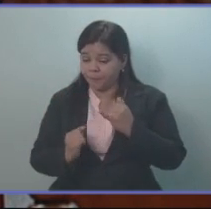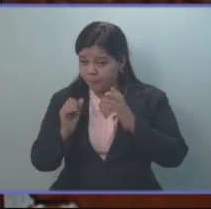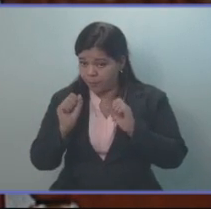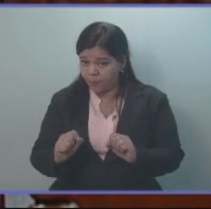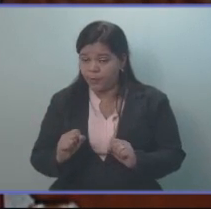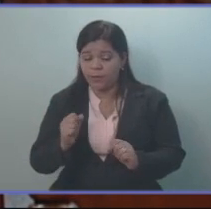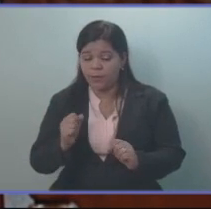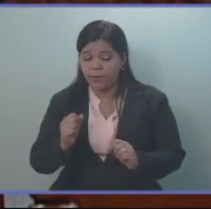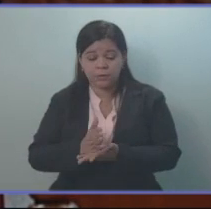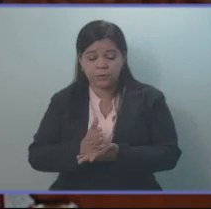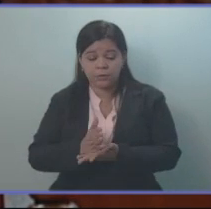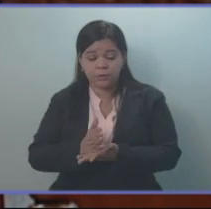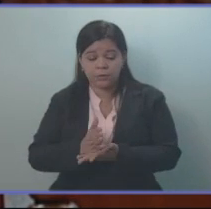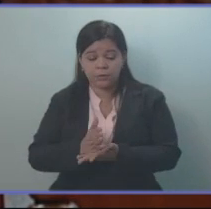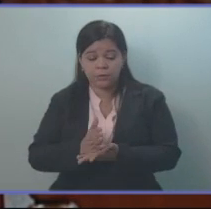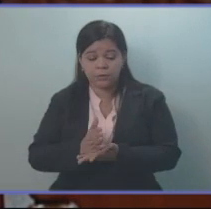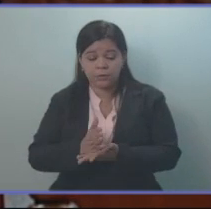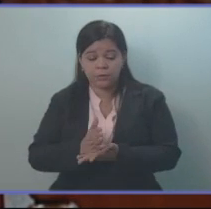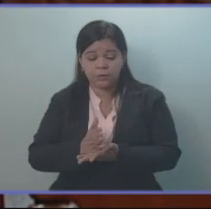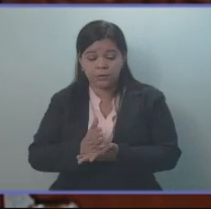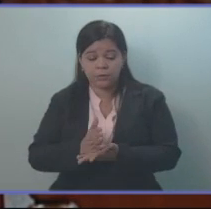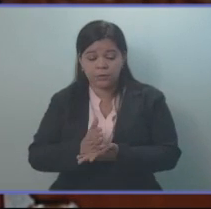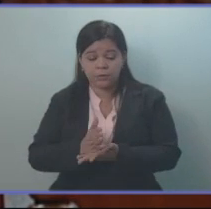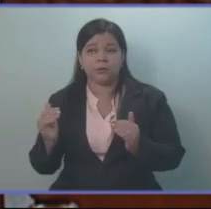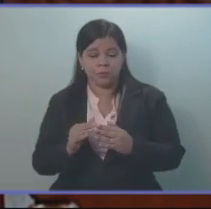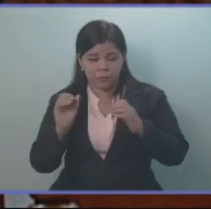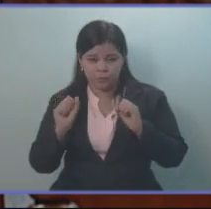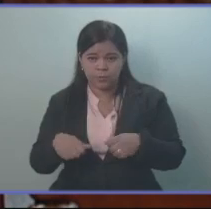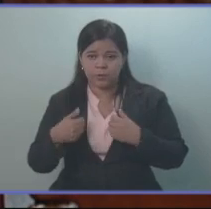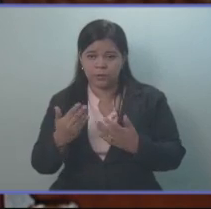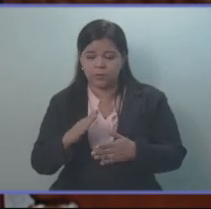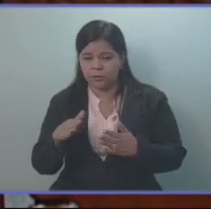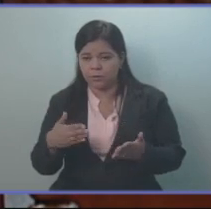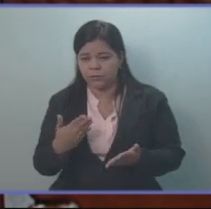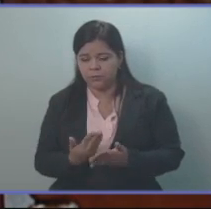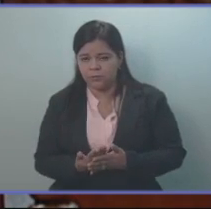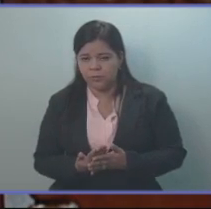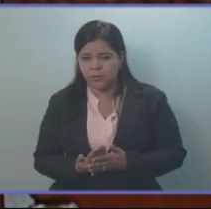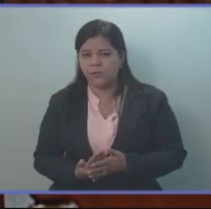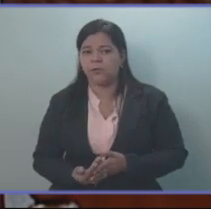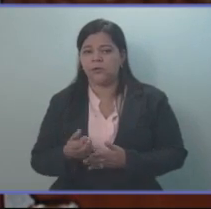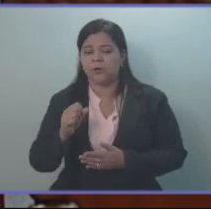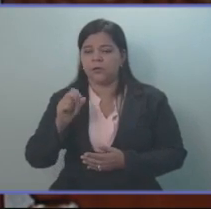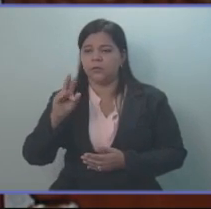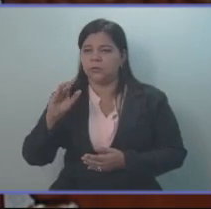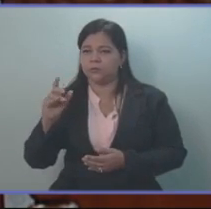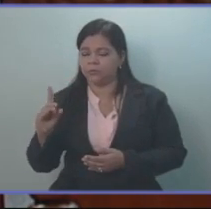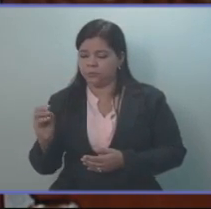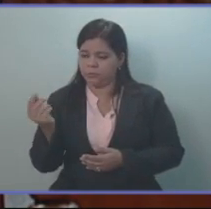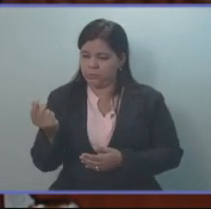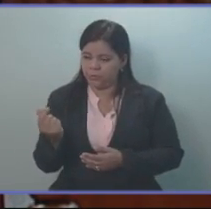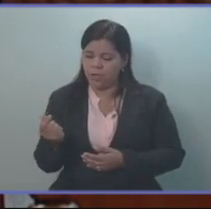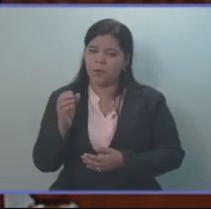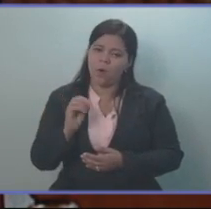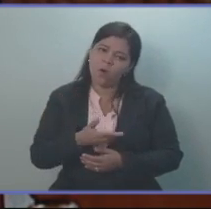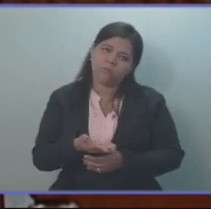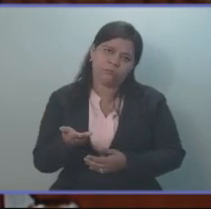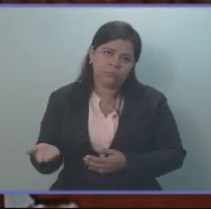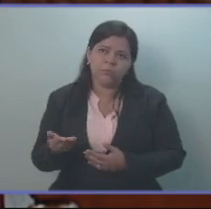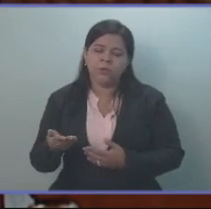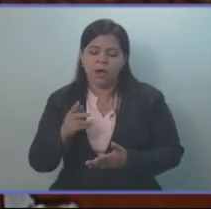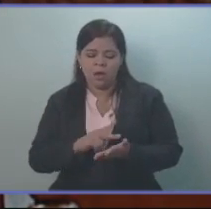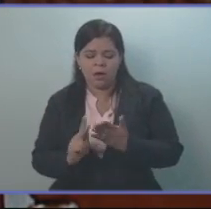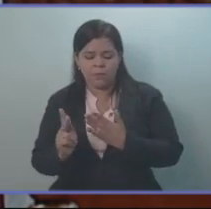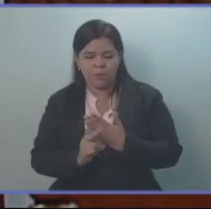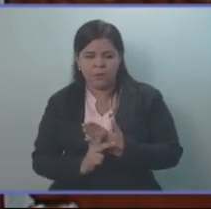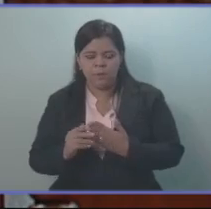acceso a financiamiento. Asimismo, la facultad de entregar contribuciones o subsidios en dinero o especie a través del